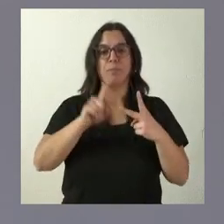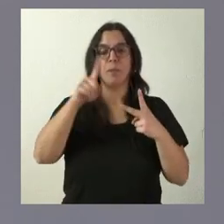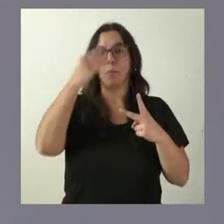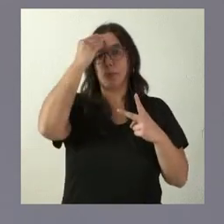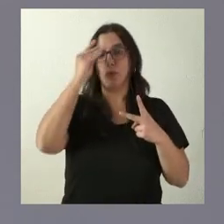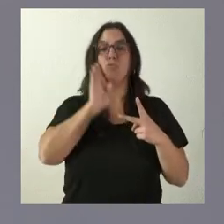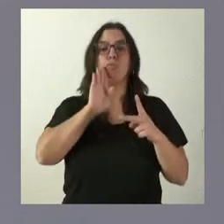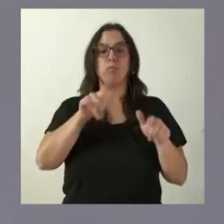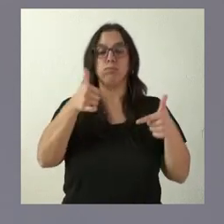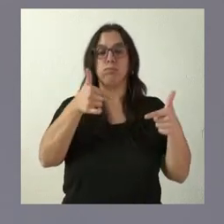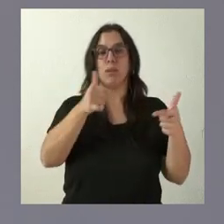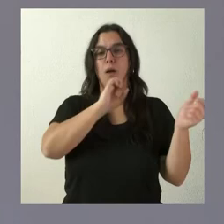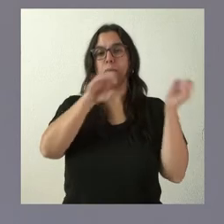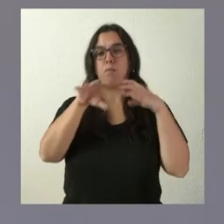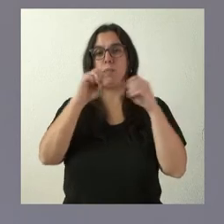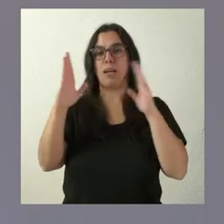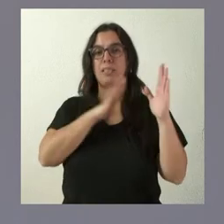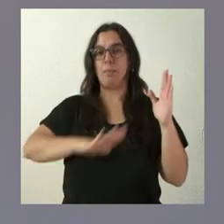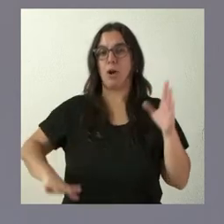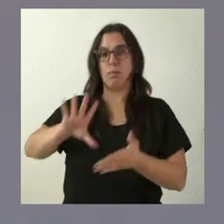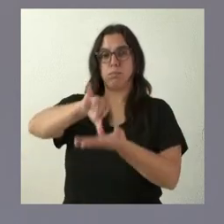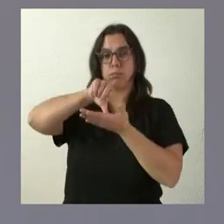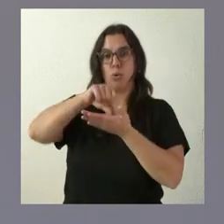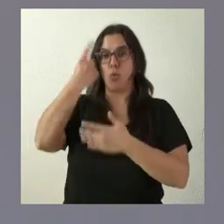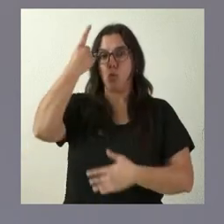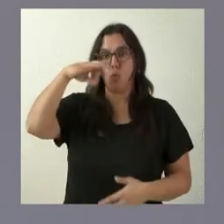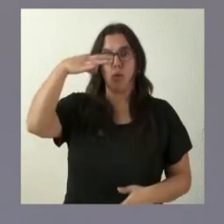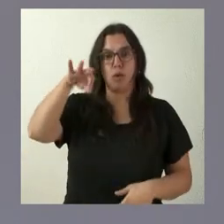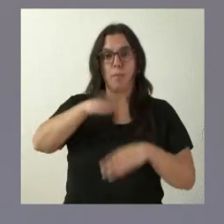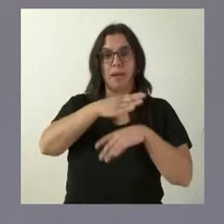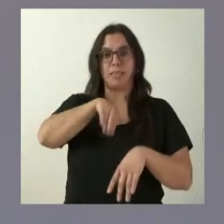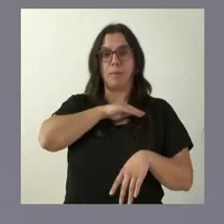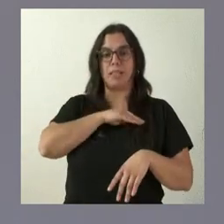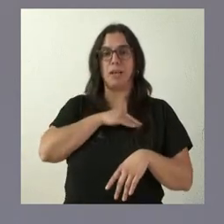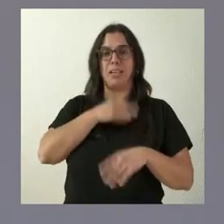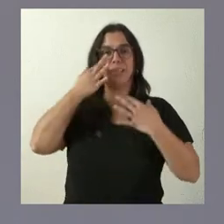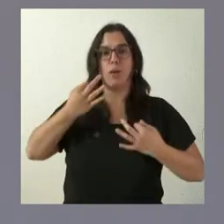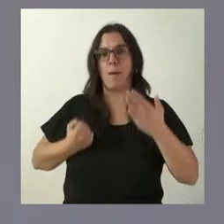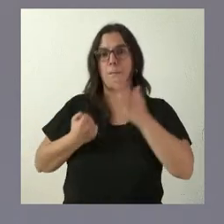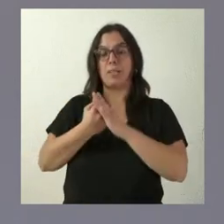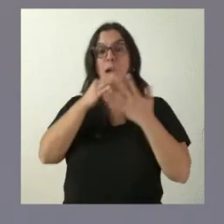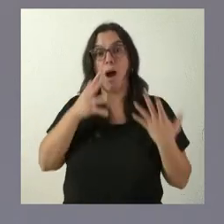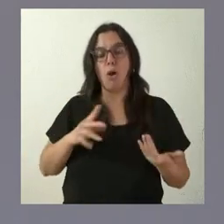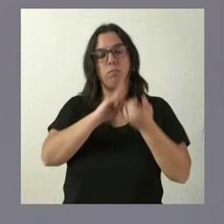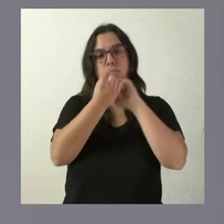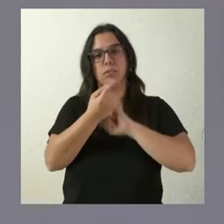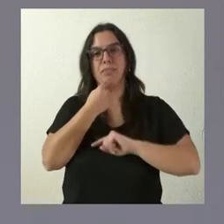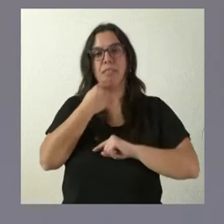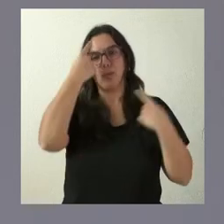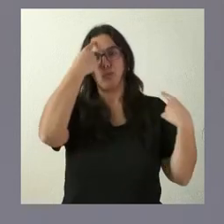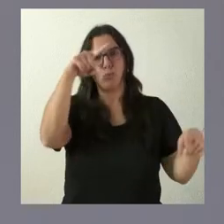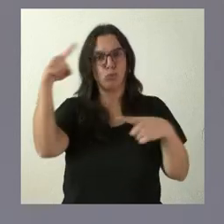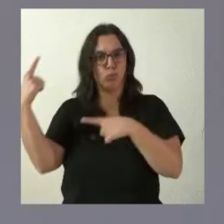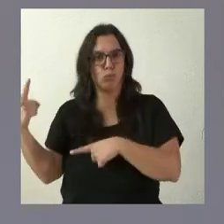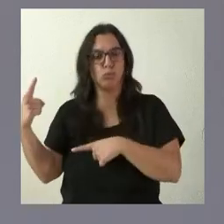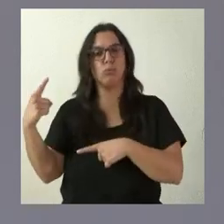estarían en un almacén temporal centralizado único para toda España con las mejores condiciones de seguridad y ahora lo que se plantea es que cada central nuclear